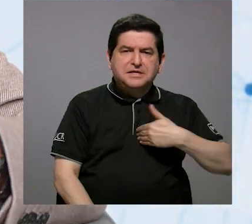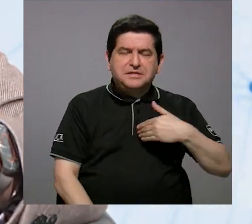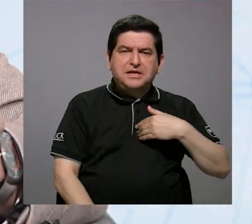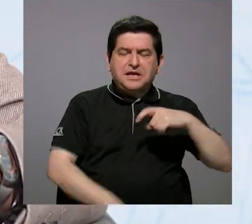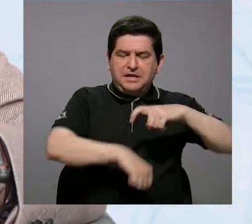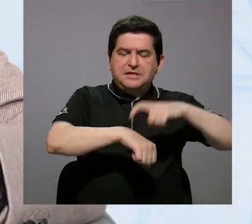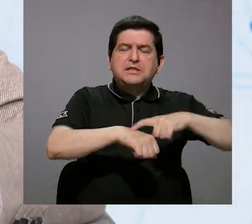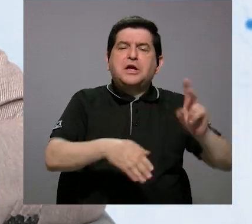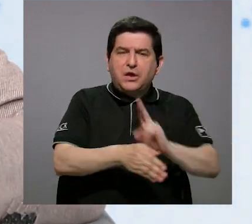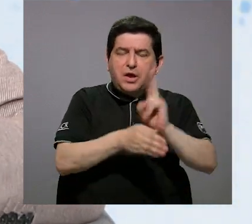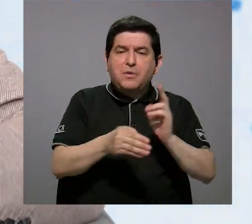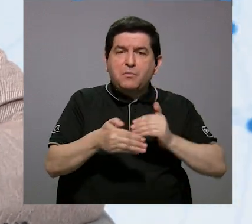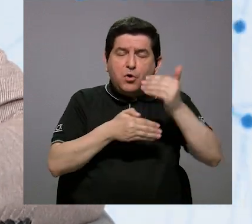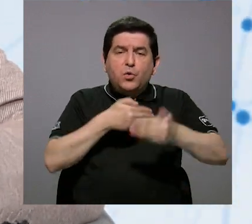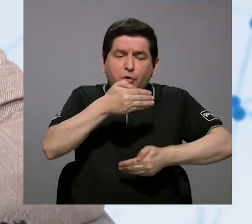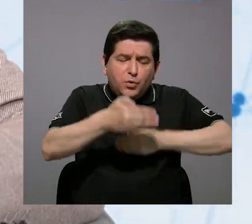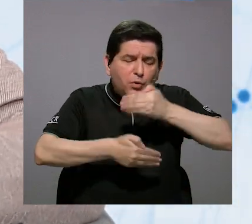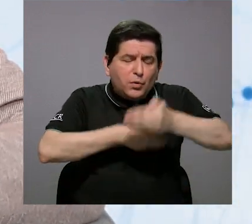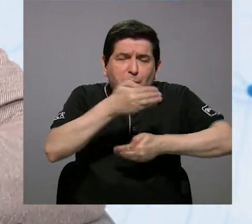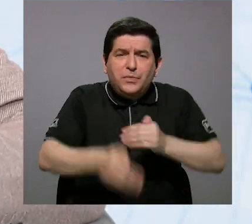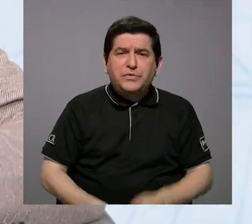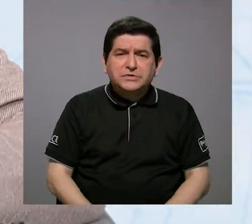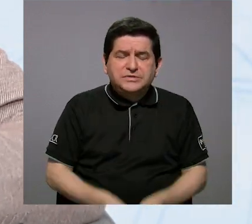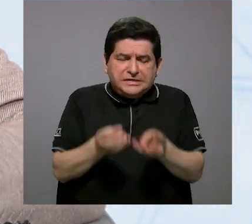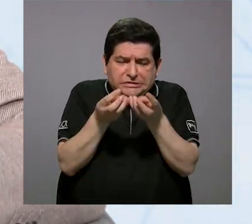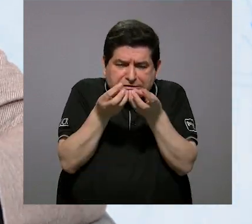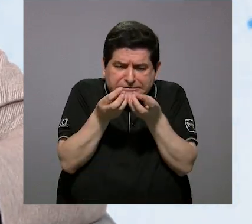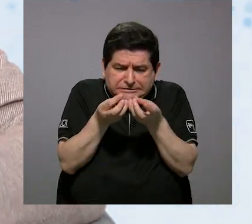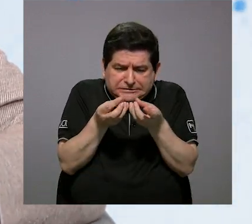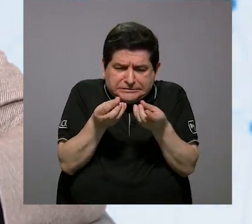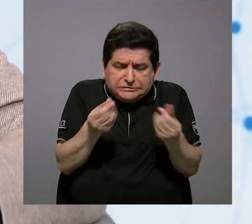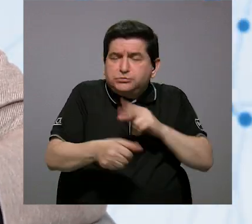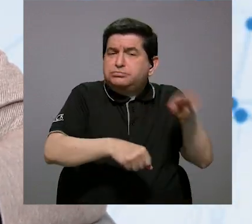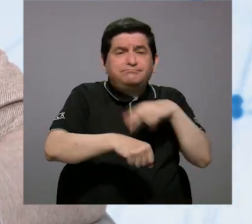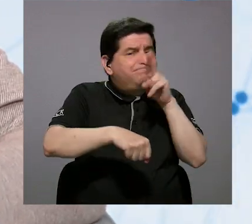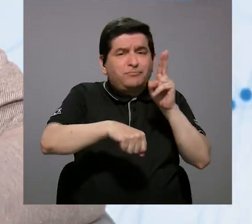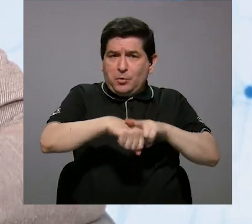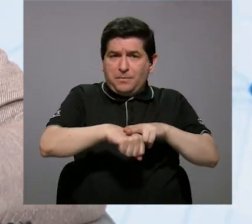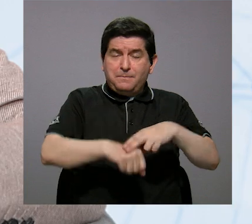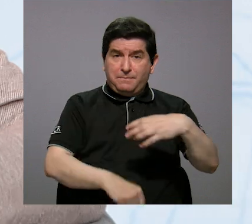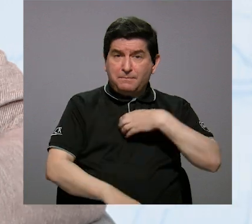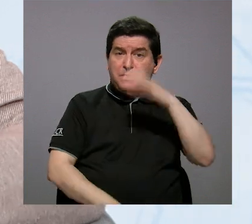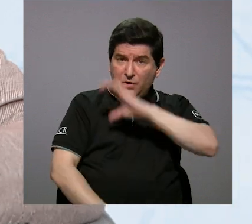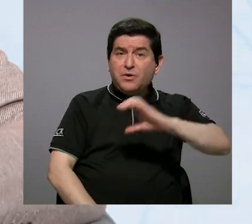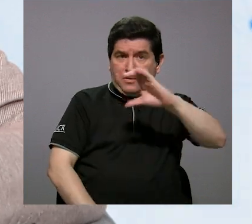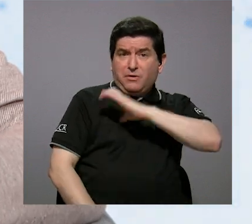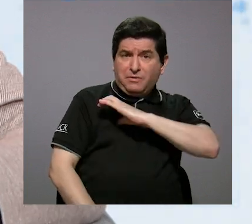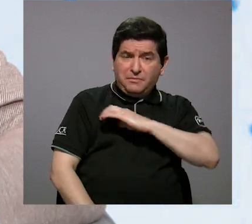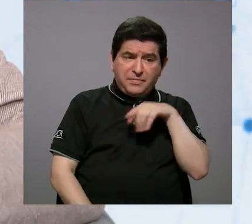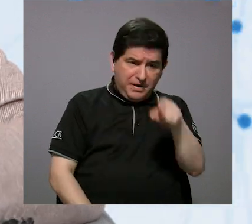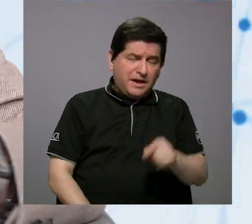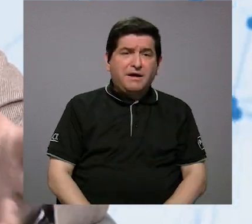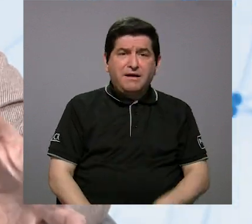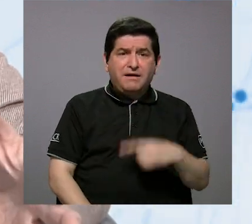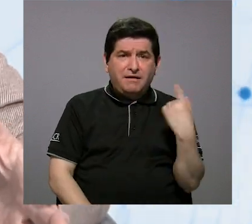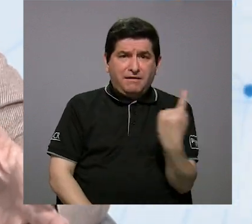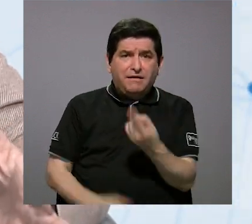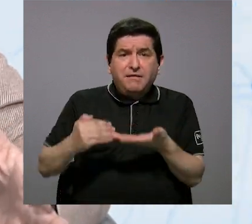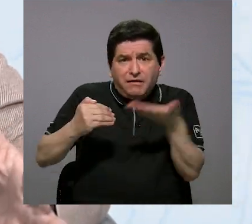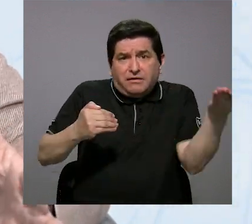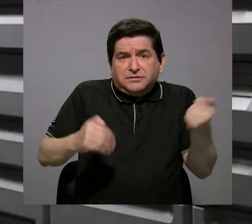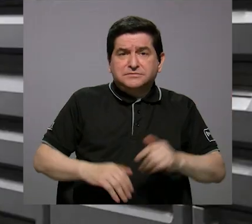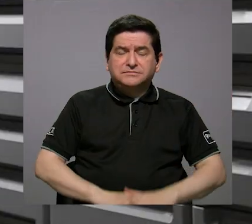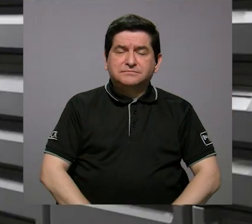tiene una vida y después empieza un proceso de degradación natural propio de las características que tiene cada uno de